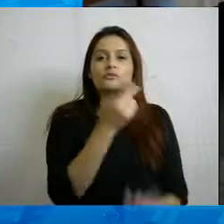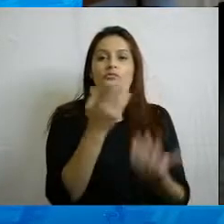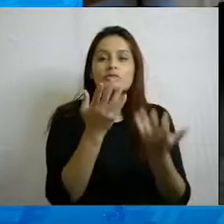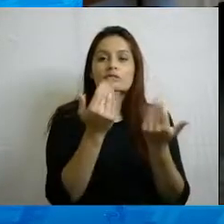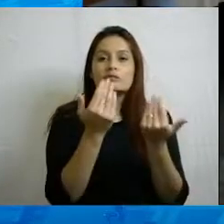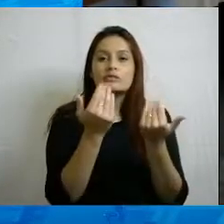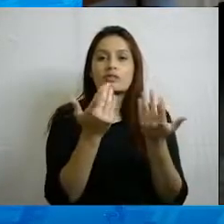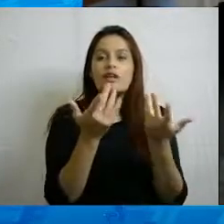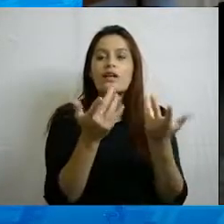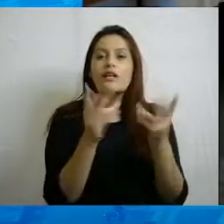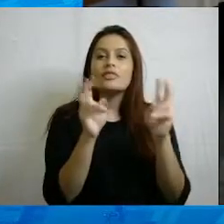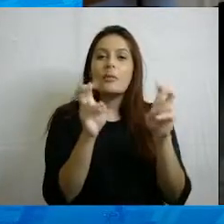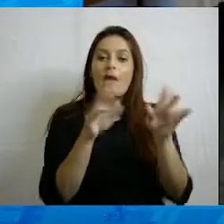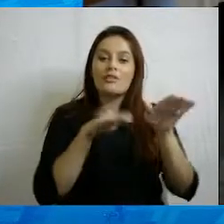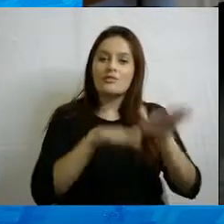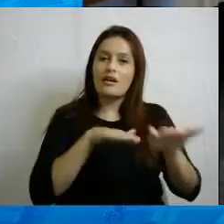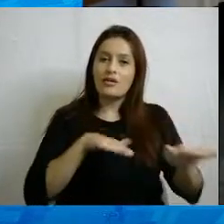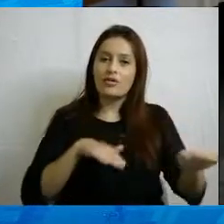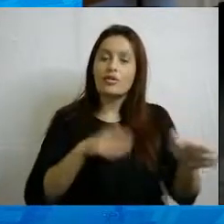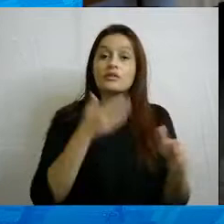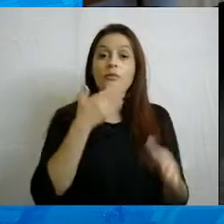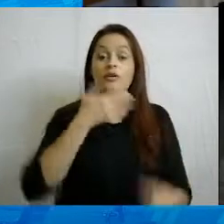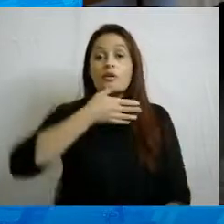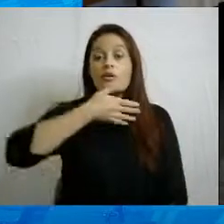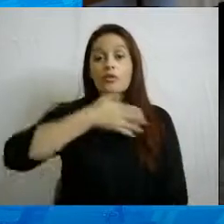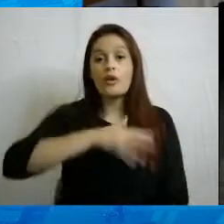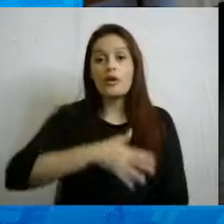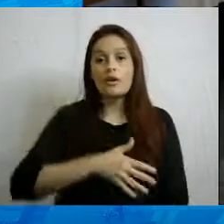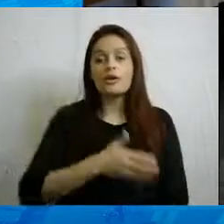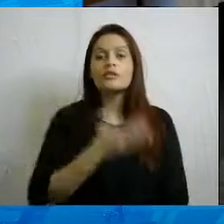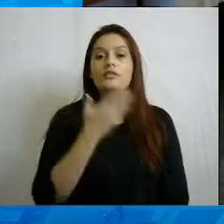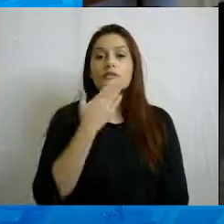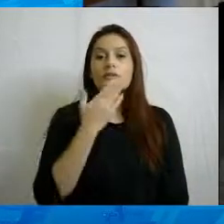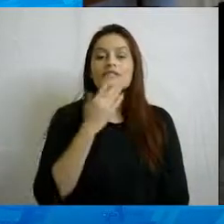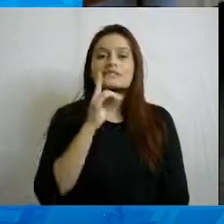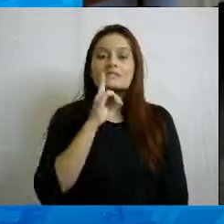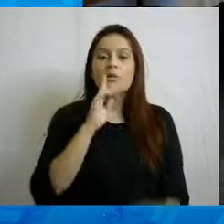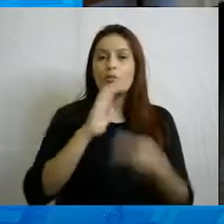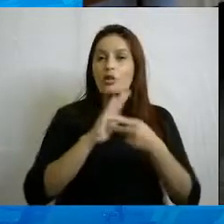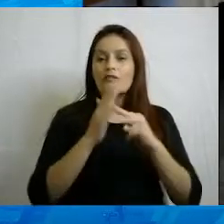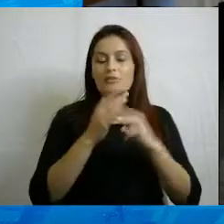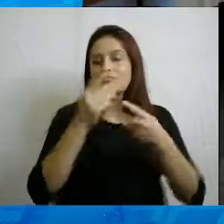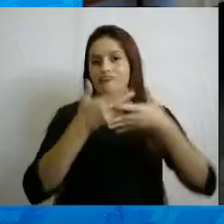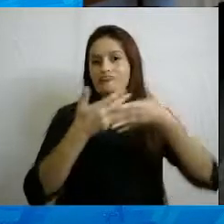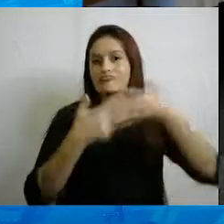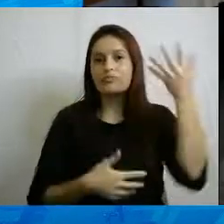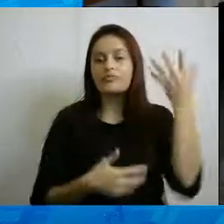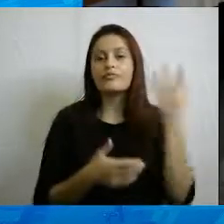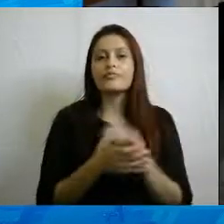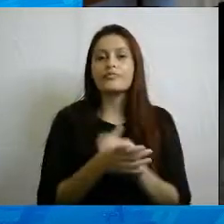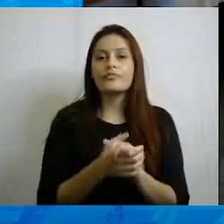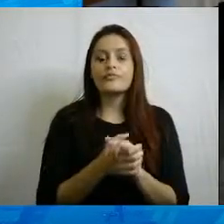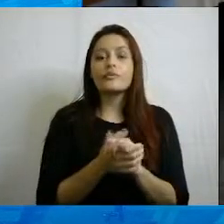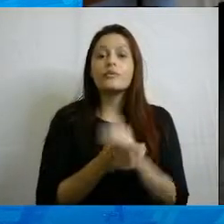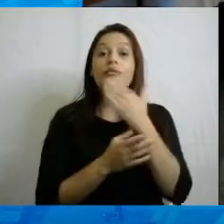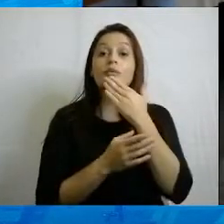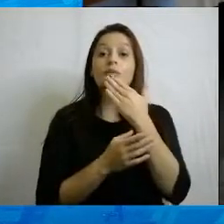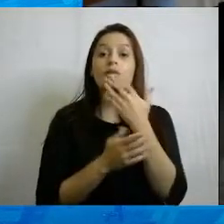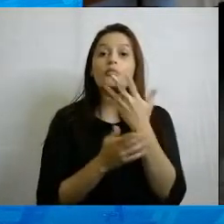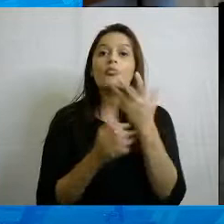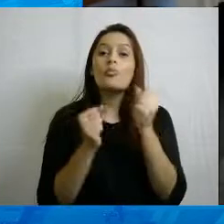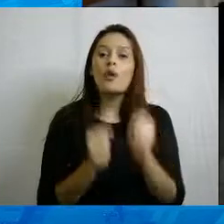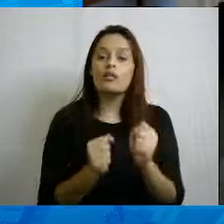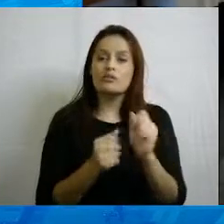tema, tanto de los tacos como agua, que hay problemas de todo tipo, y que ponerlo